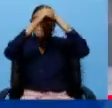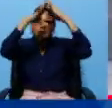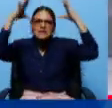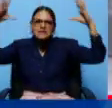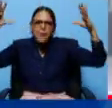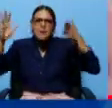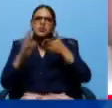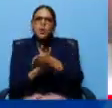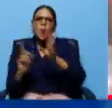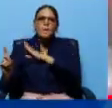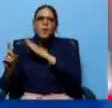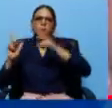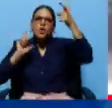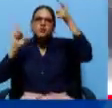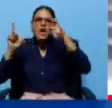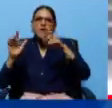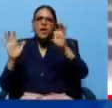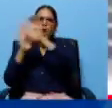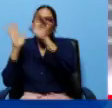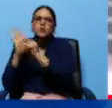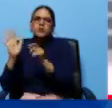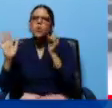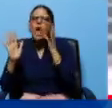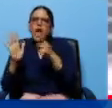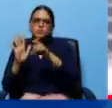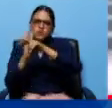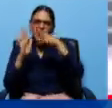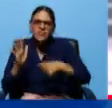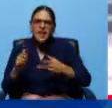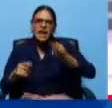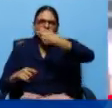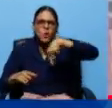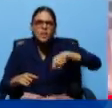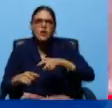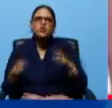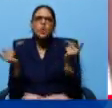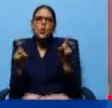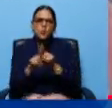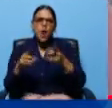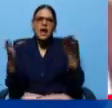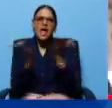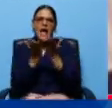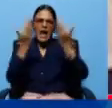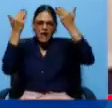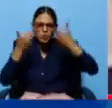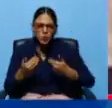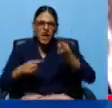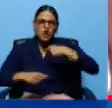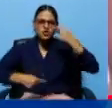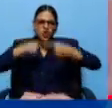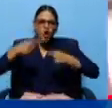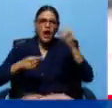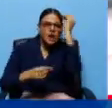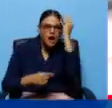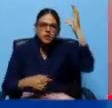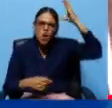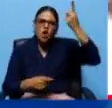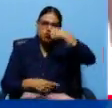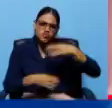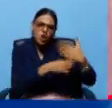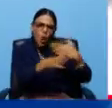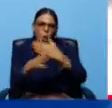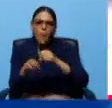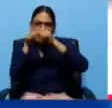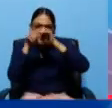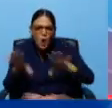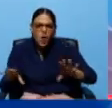pensamiento de Hugo Chávez en el libro azul de los derechos que nosotros como estudiantes, como generación genial, llevamos y